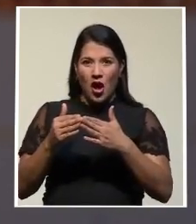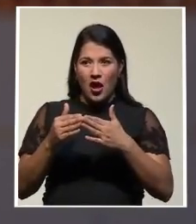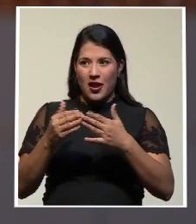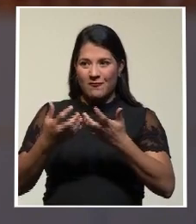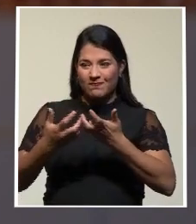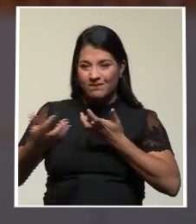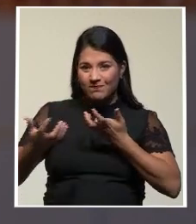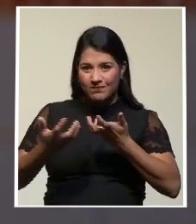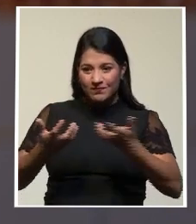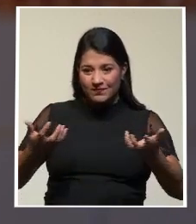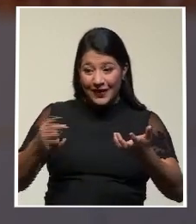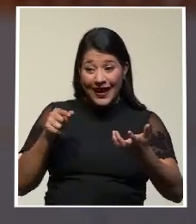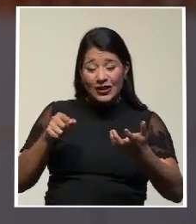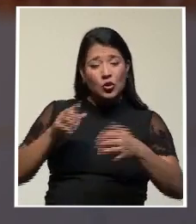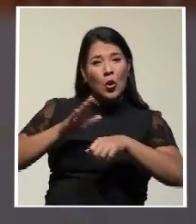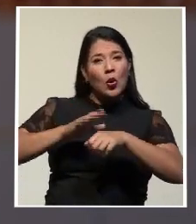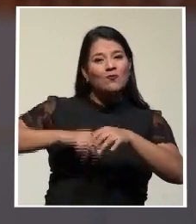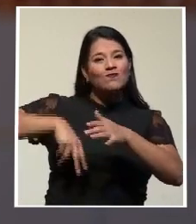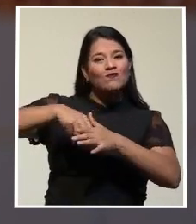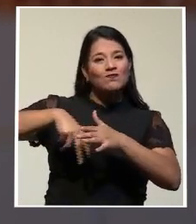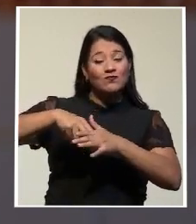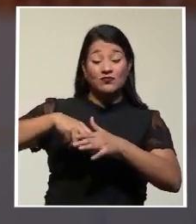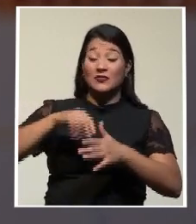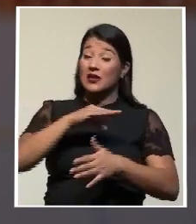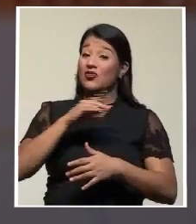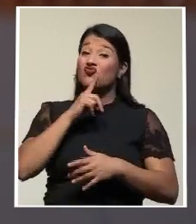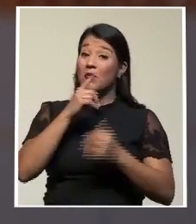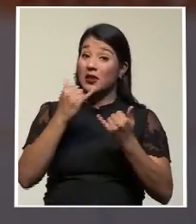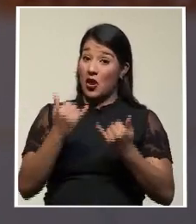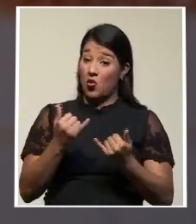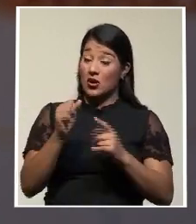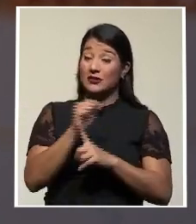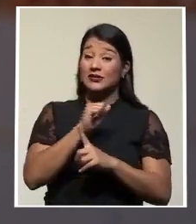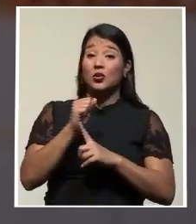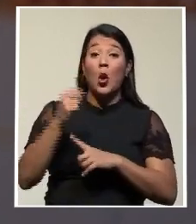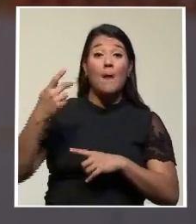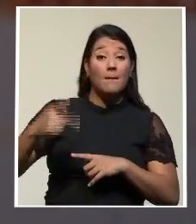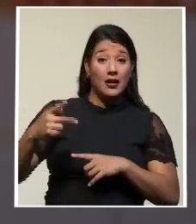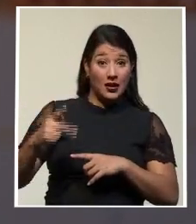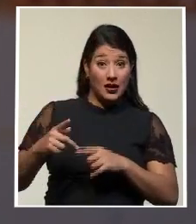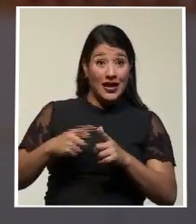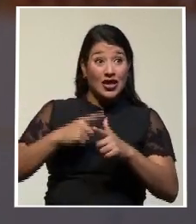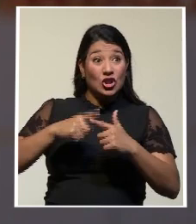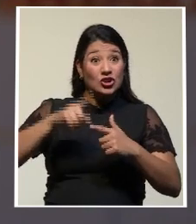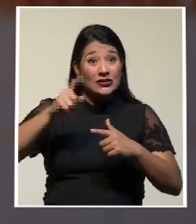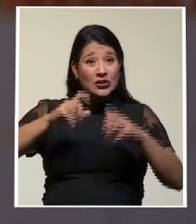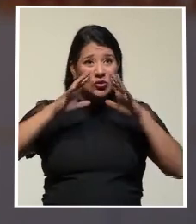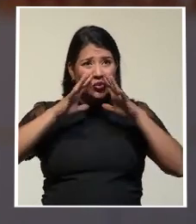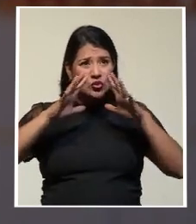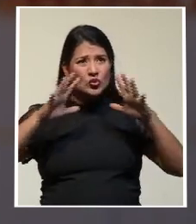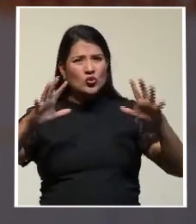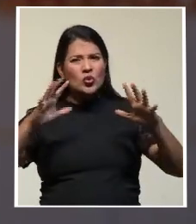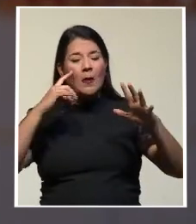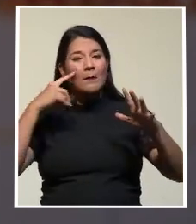hacer. Y realmente estamos en una situación muy peligrosa. Y hace falta un grito de alarma para despertar a los